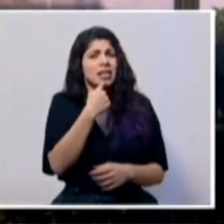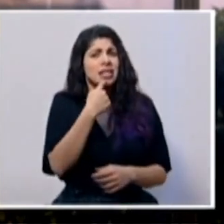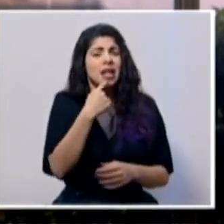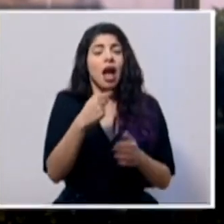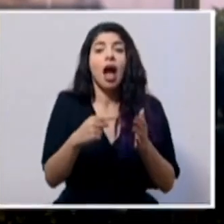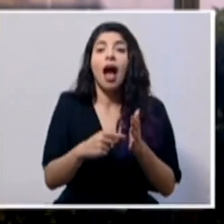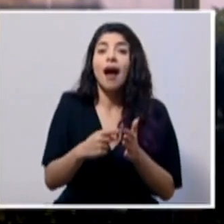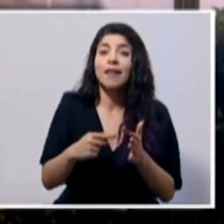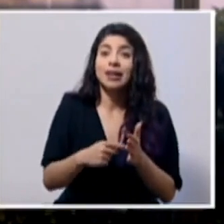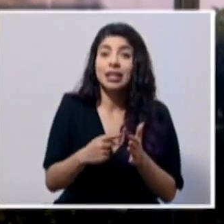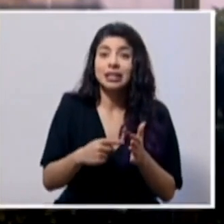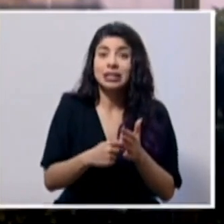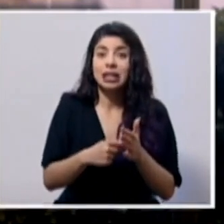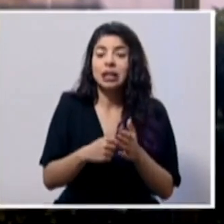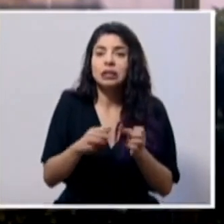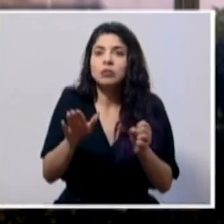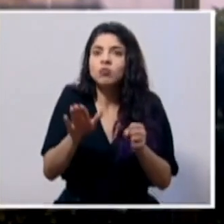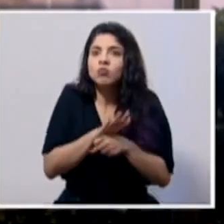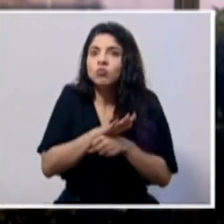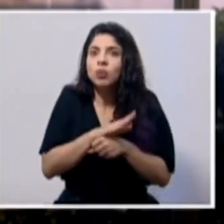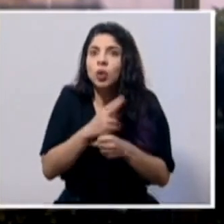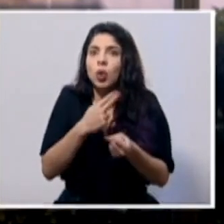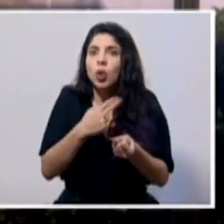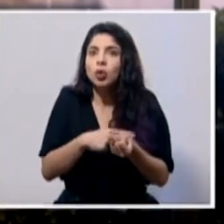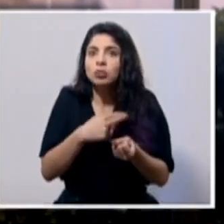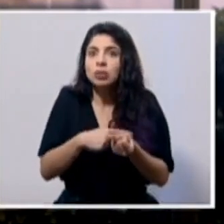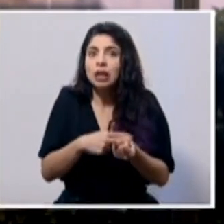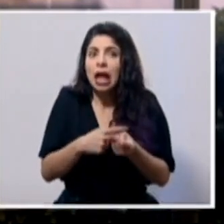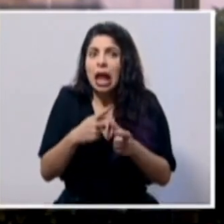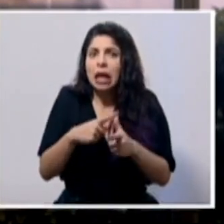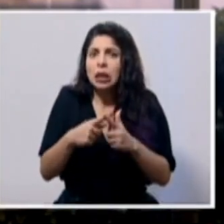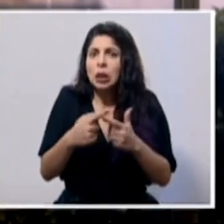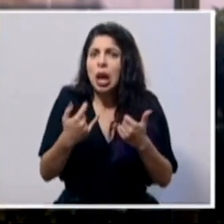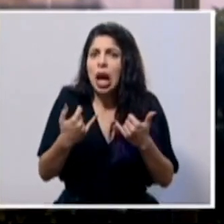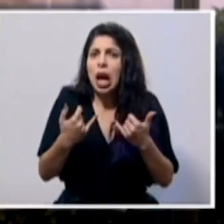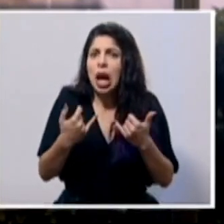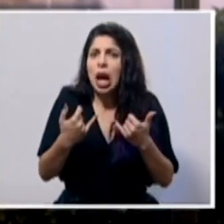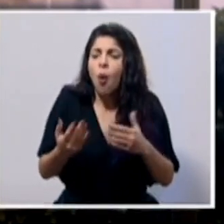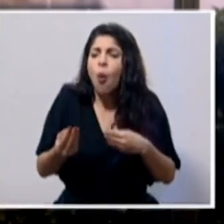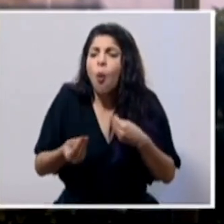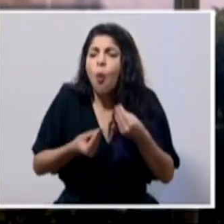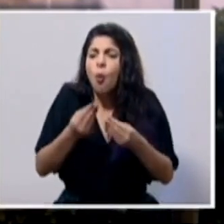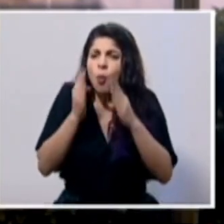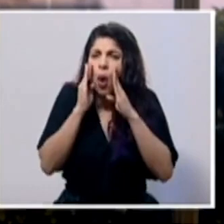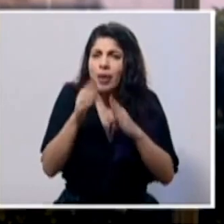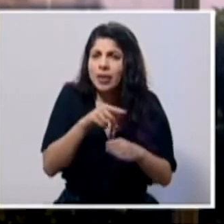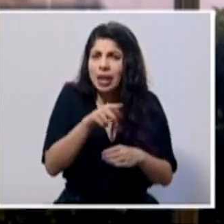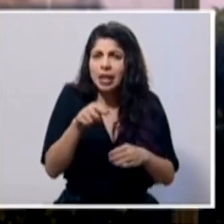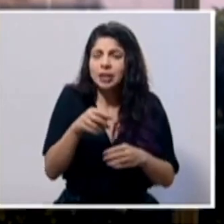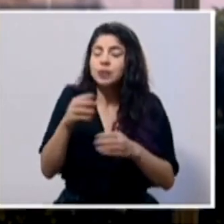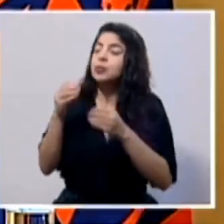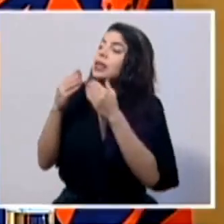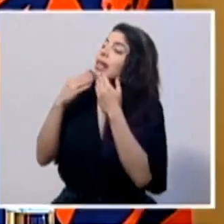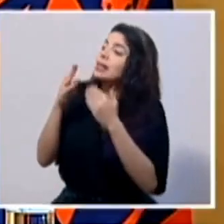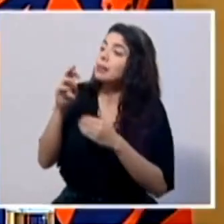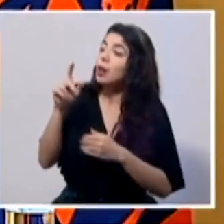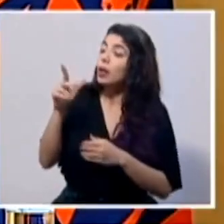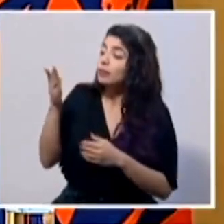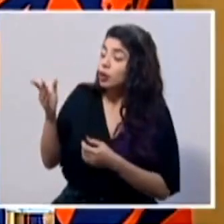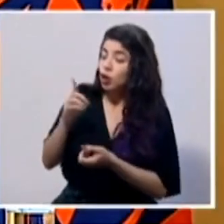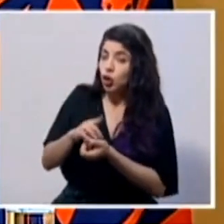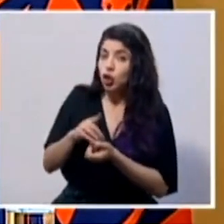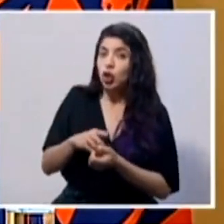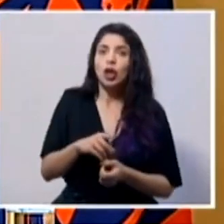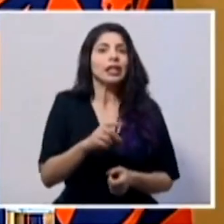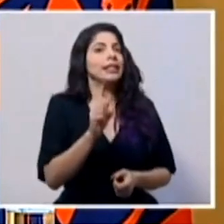algunos momentos está saturado el hospital. En este momento, ¿cuál sería la vía de atención para ellos? Muchísimas gracias, Manuel. Doctor Ruiz. De